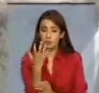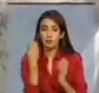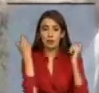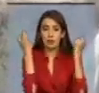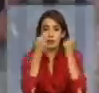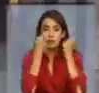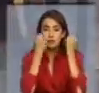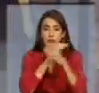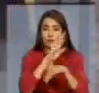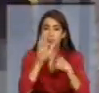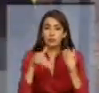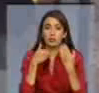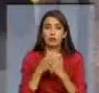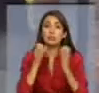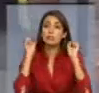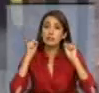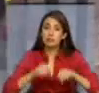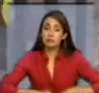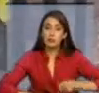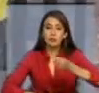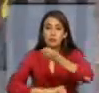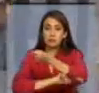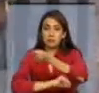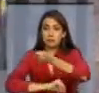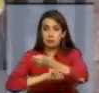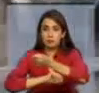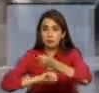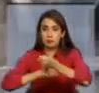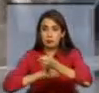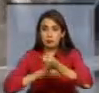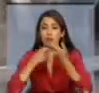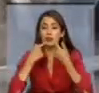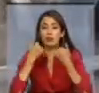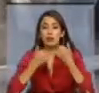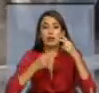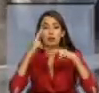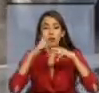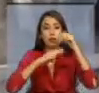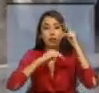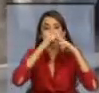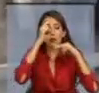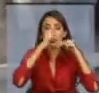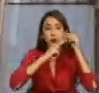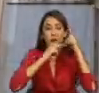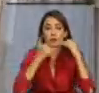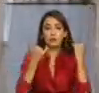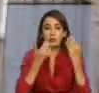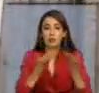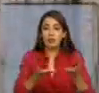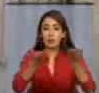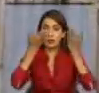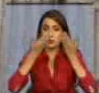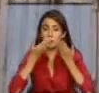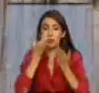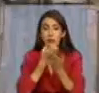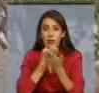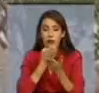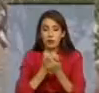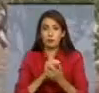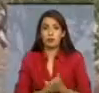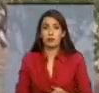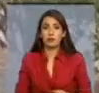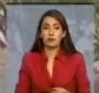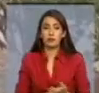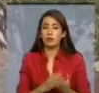todas partes. Pero quieren consolidarse como museo arqueológico y esperan la construcción de infraestructura adecuada para beneficio económico de su comunidad. Que sea